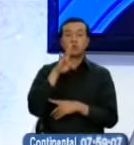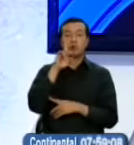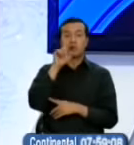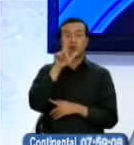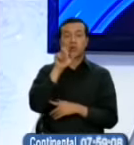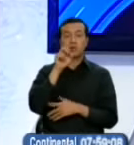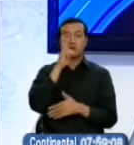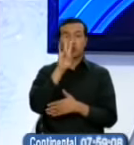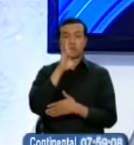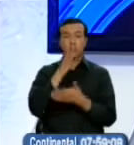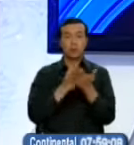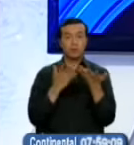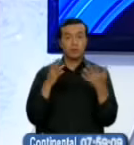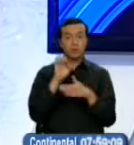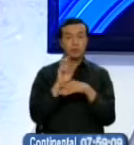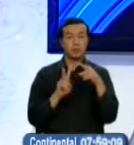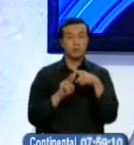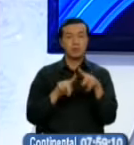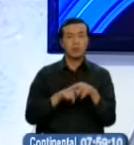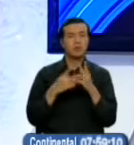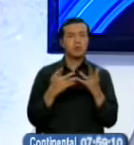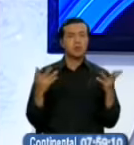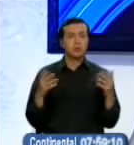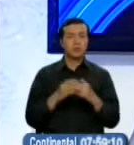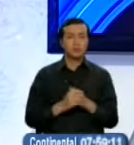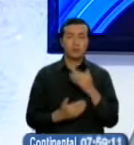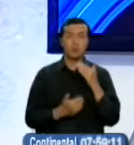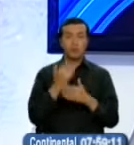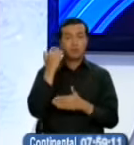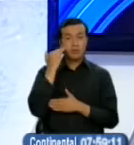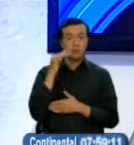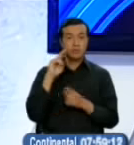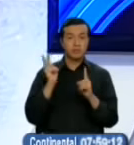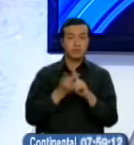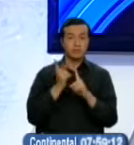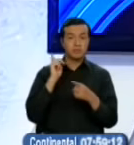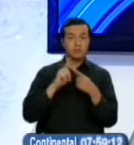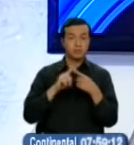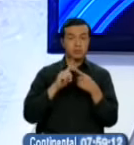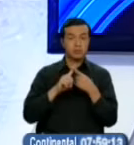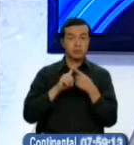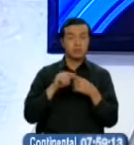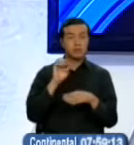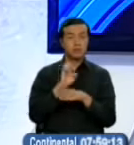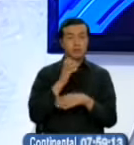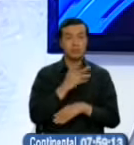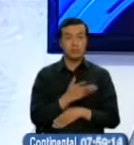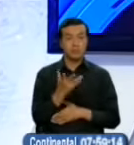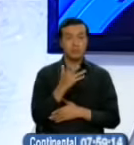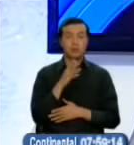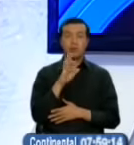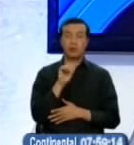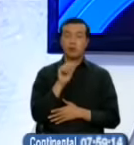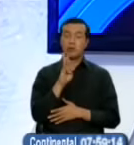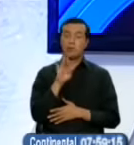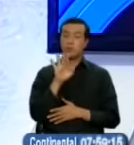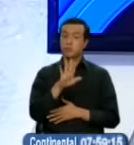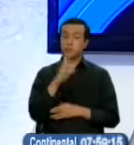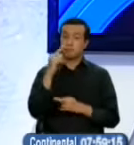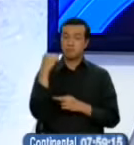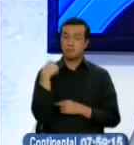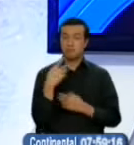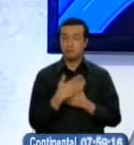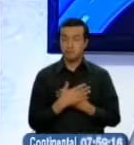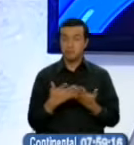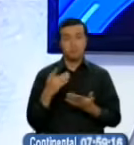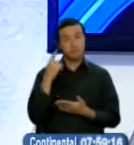de Ecuador TV. Inicia la nueva fecha de esta segunda etapa del campeonato ecuatoriano y Tabaré Silva tiene la responsabilidad